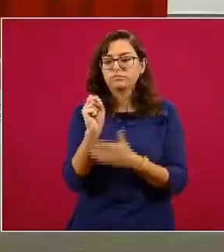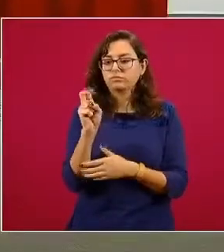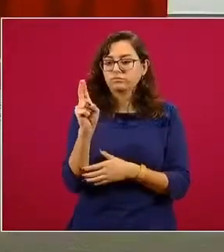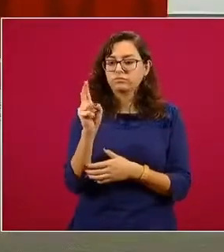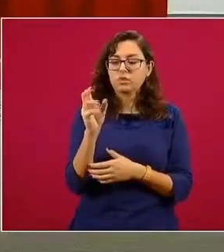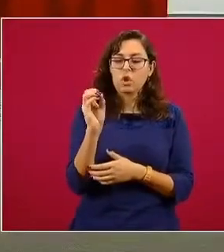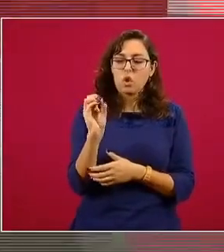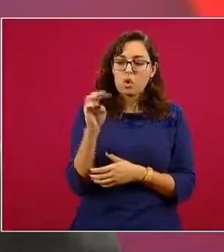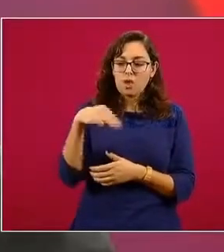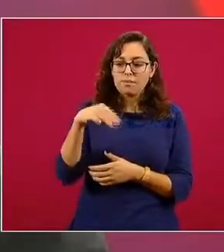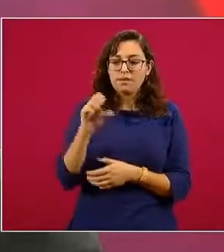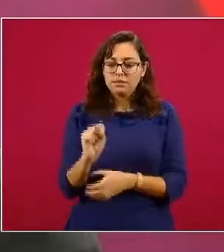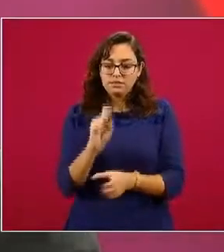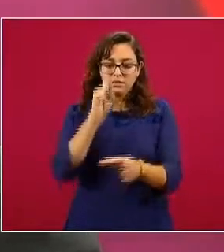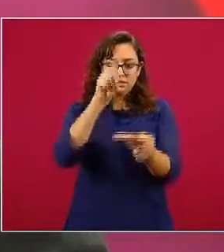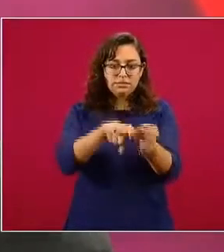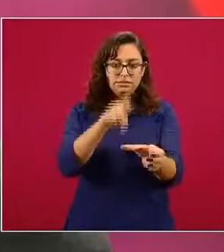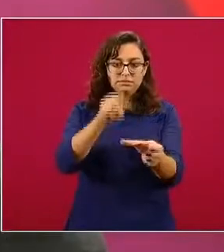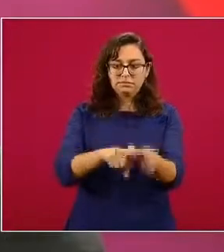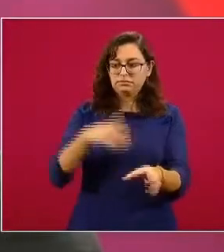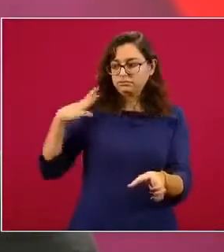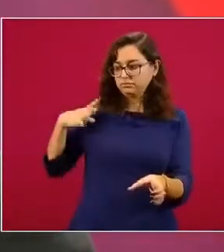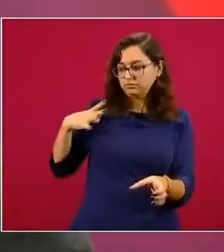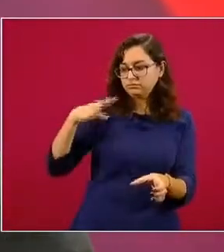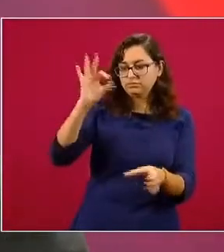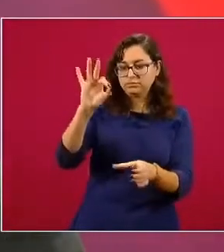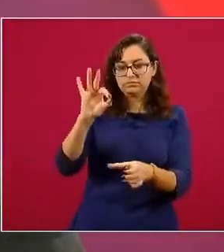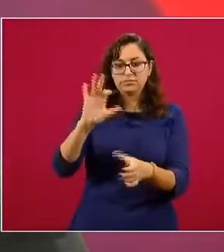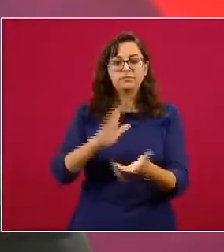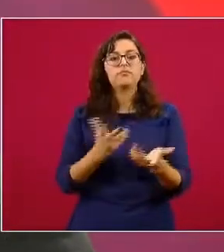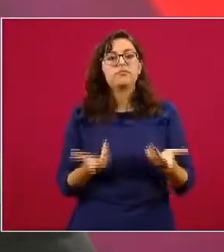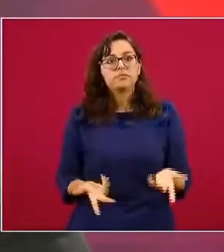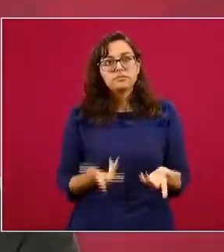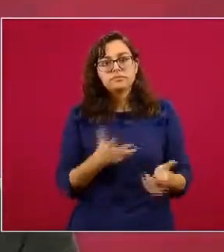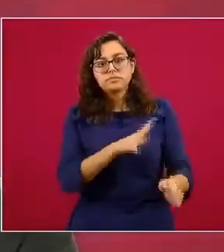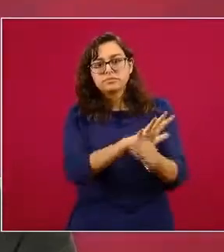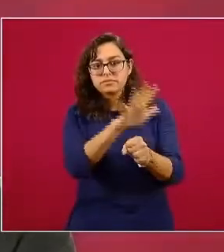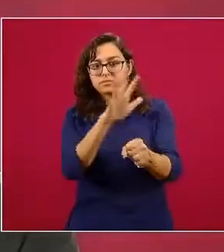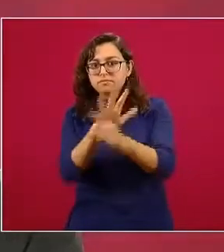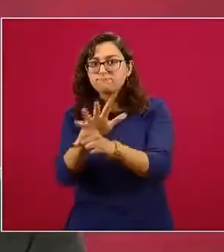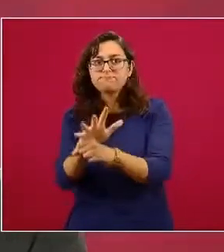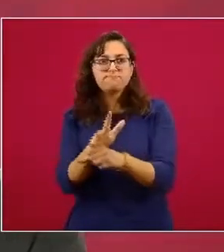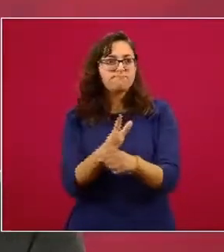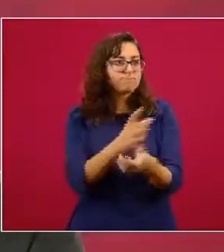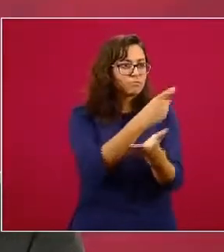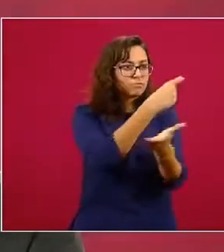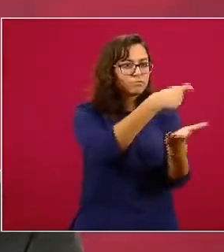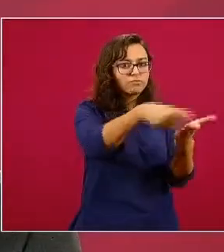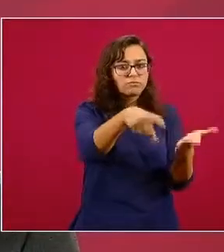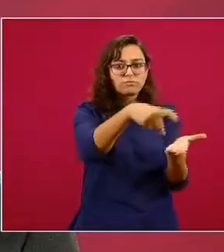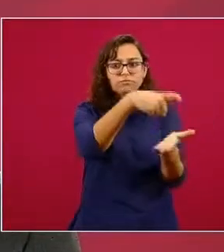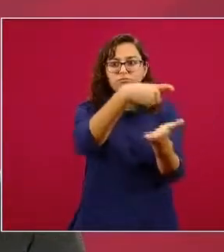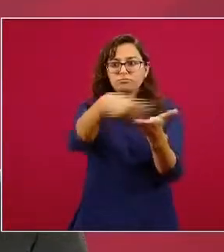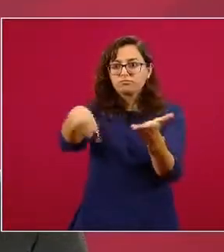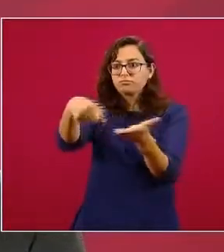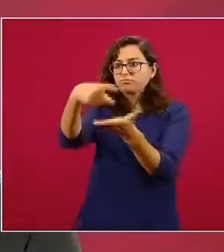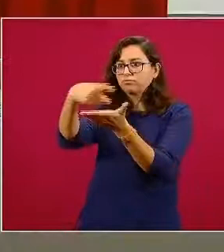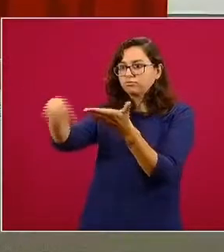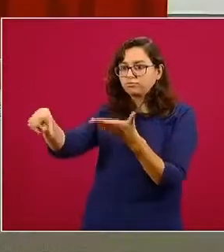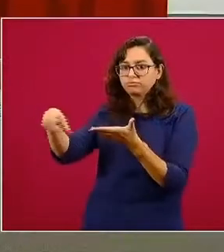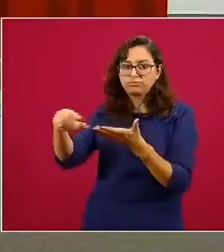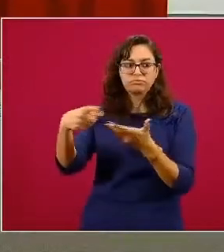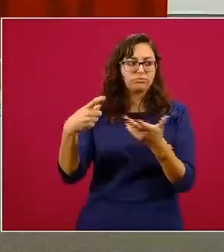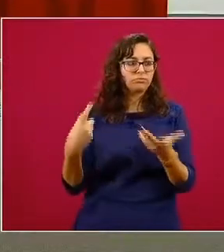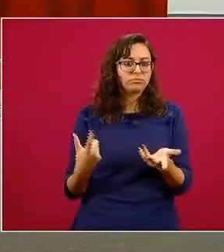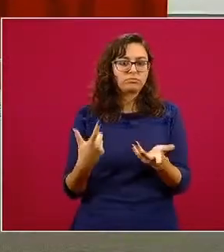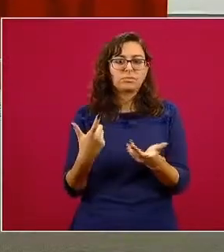de la Salud voluntariamente deciden contratar el abastecimiento con COVAX